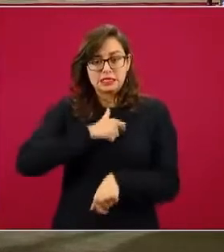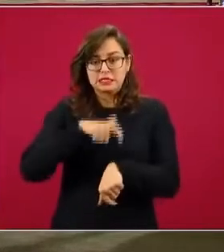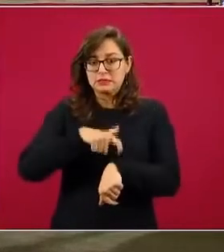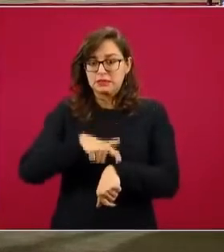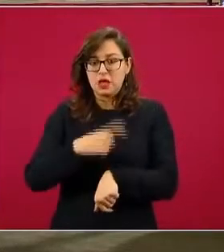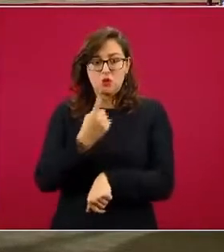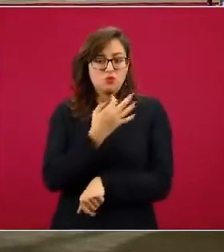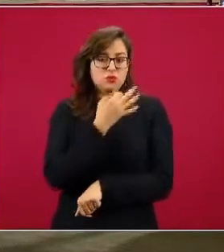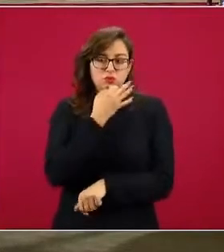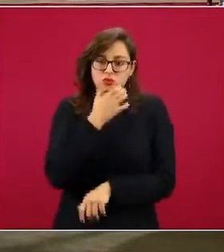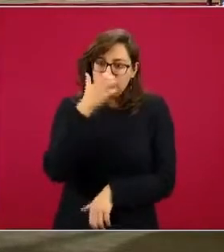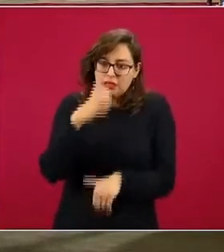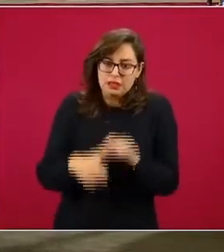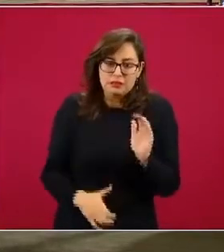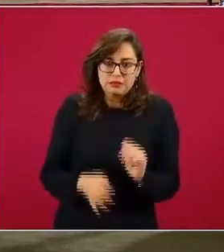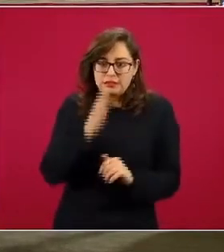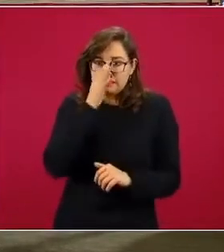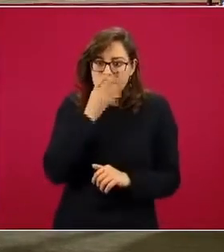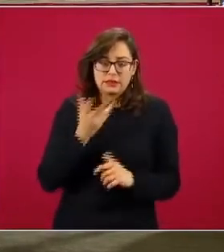en la mañana.